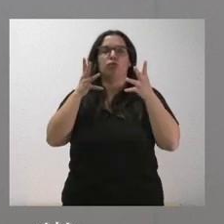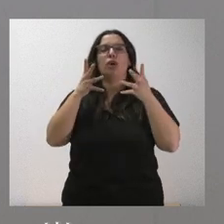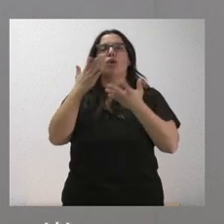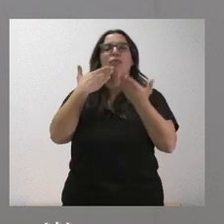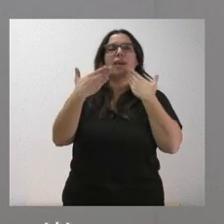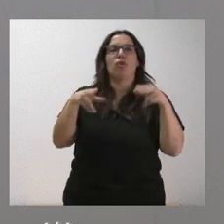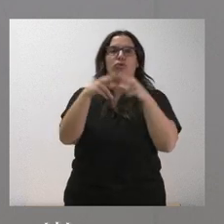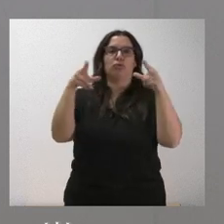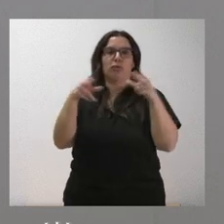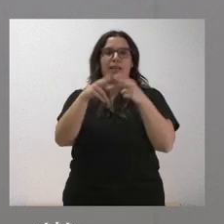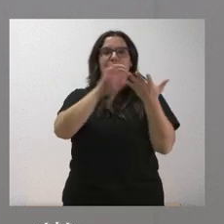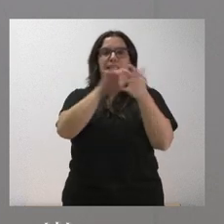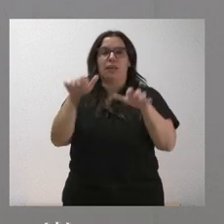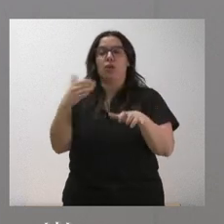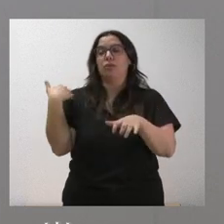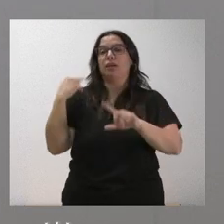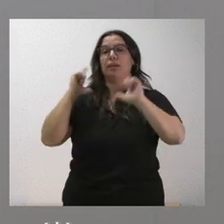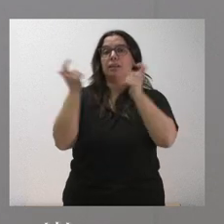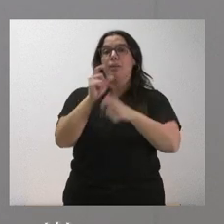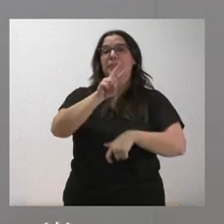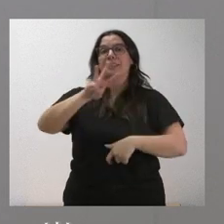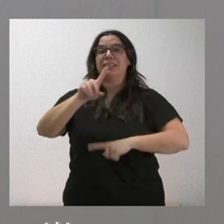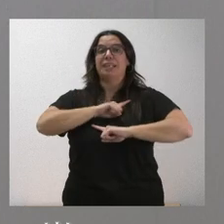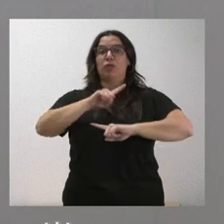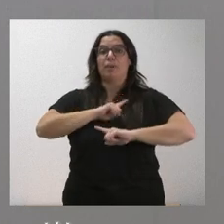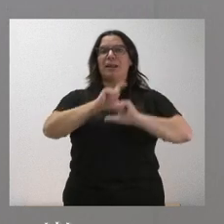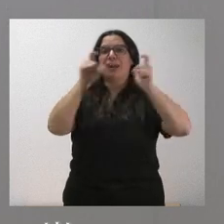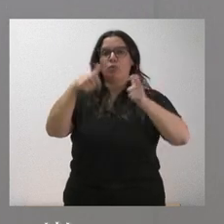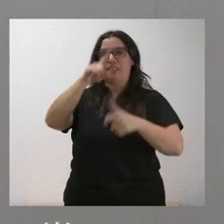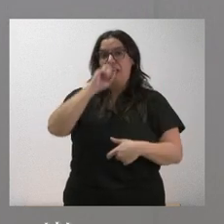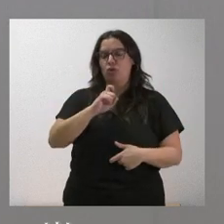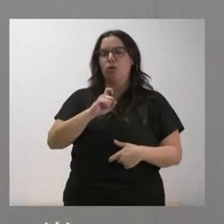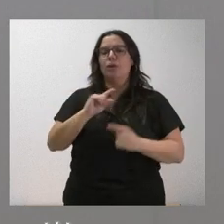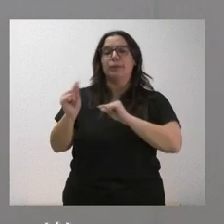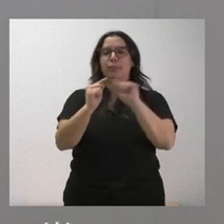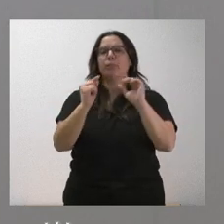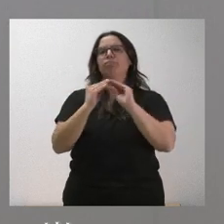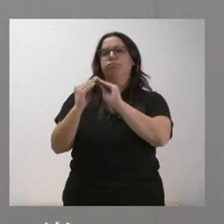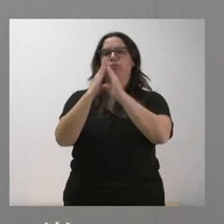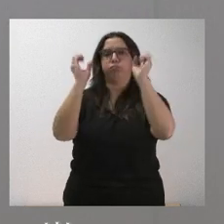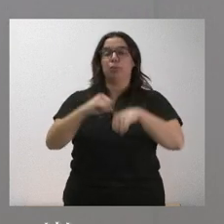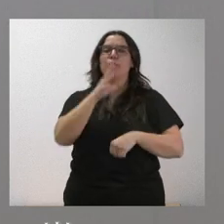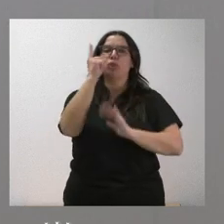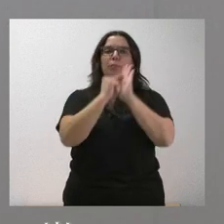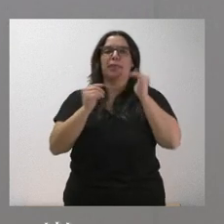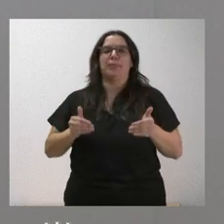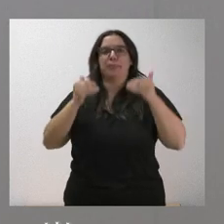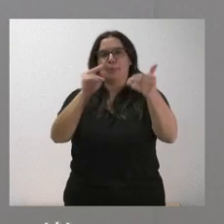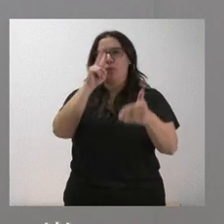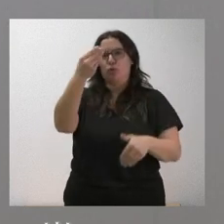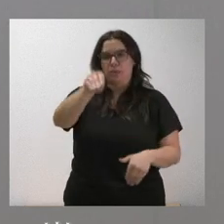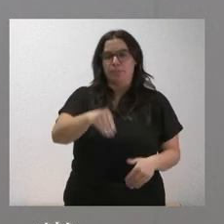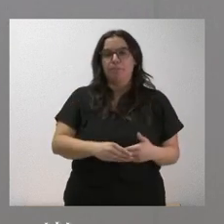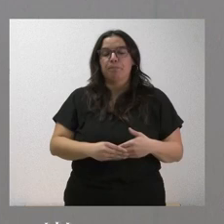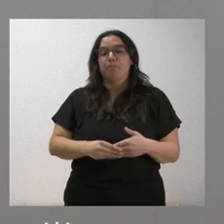social de Castilla de León en su reunión de 23 de noviembre de este mismo año y por tanto conforme a lo mismo se progan estas medidas dos años más se